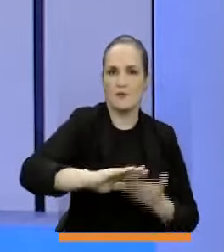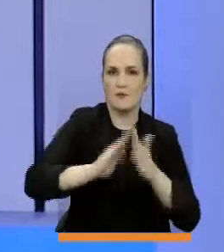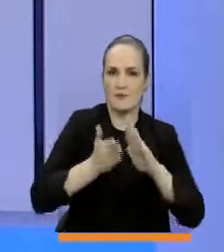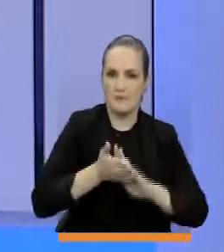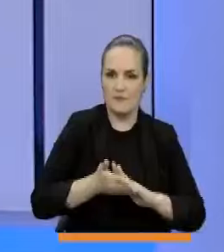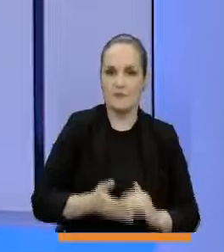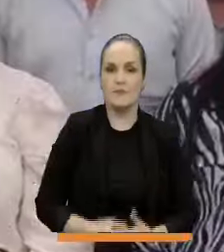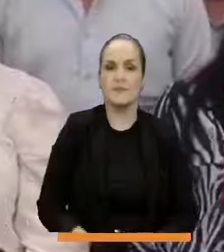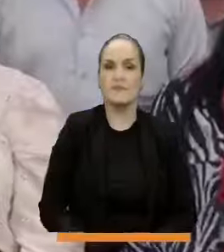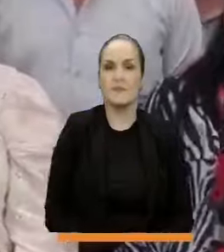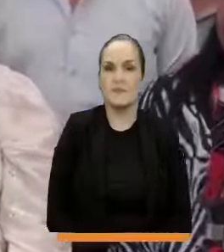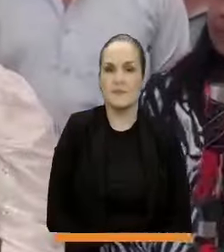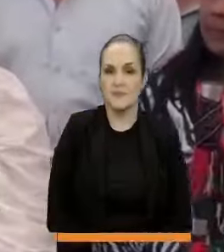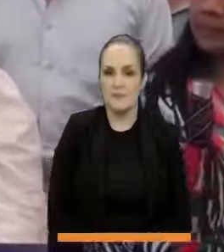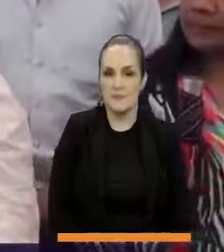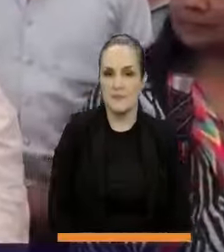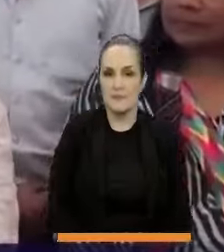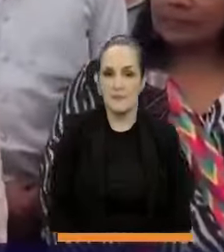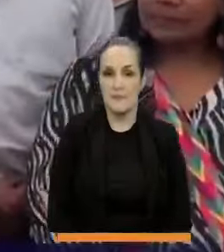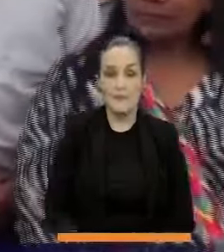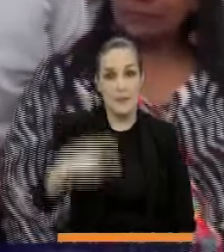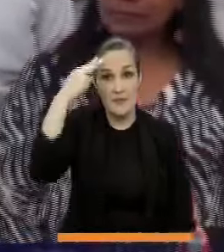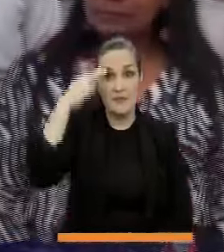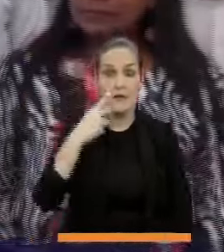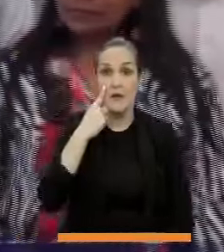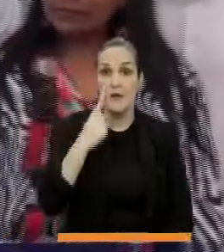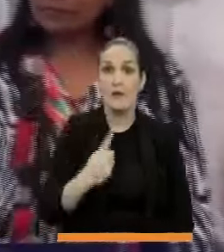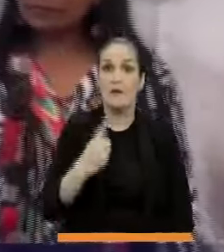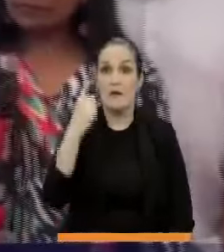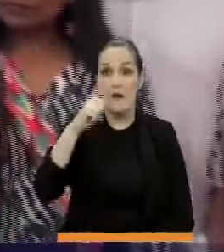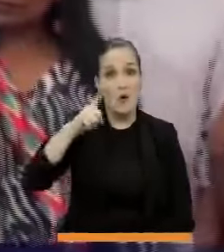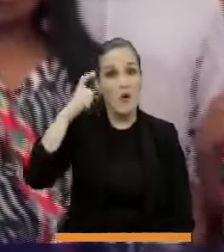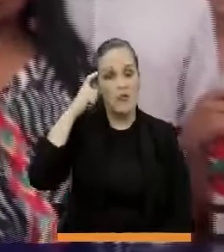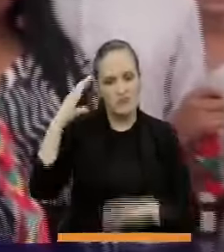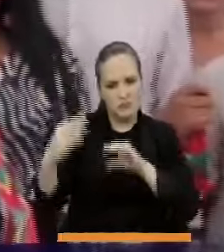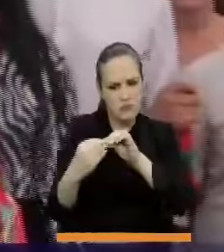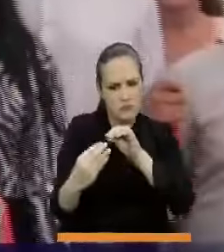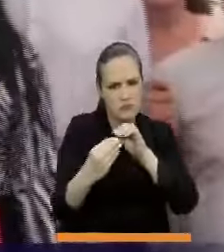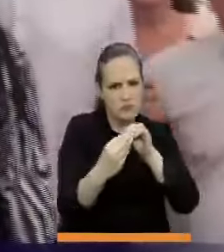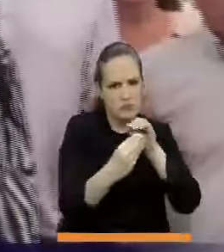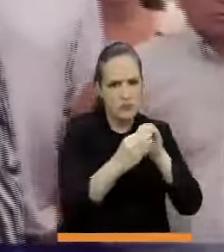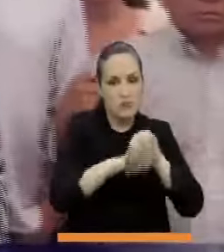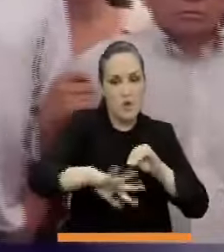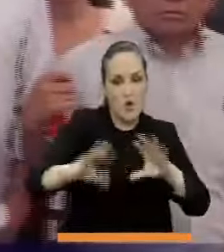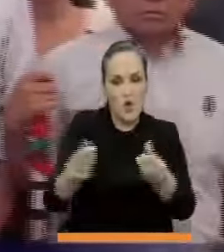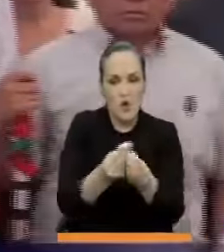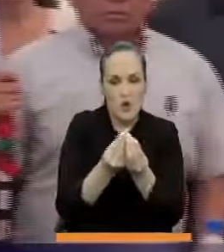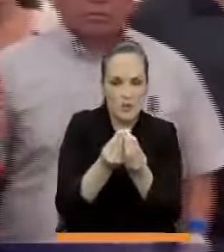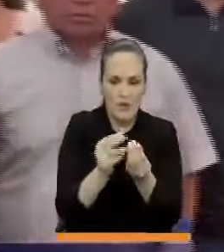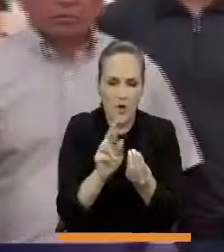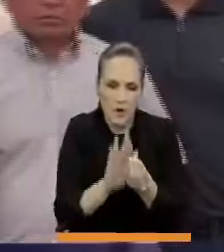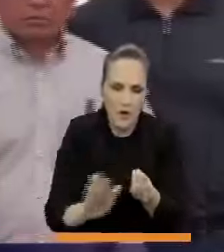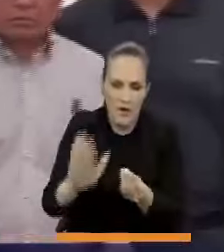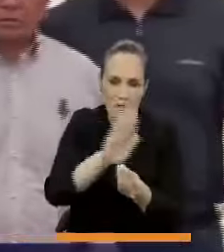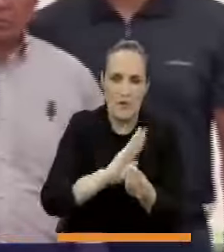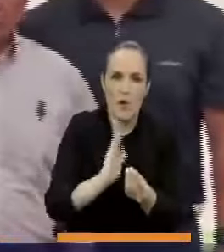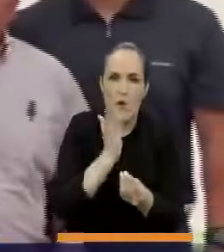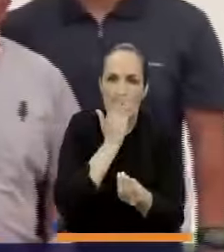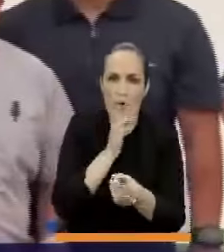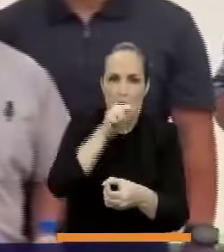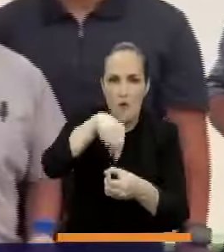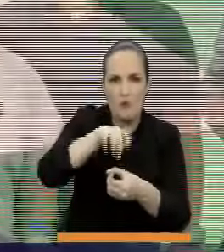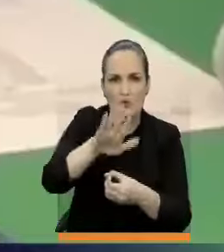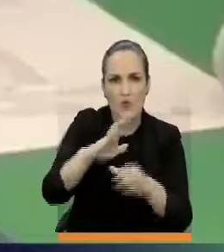comunidades. En un hecho histórico, el Gobierno Nacional concertó con el Consejo Regional Indígena del Cauca un presupuesto de más